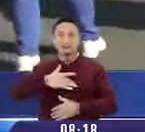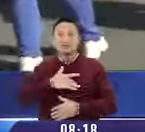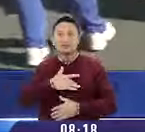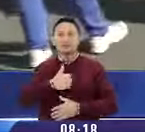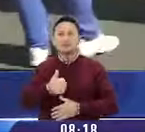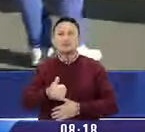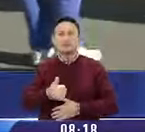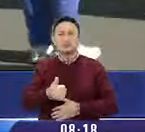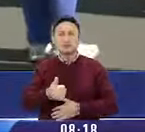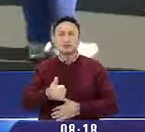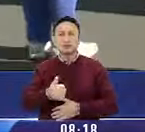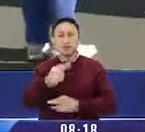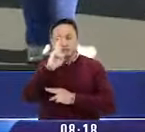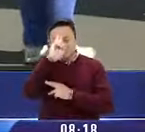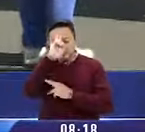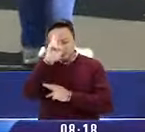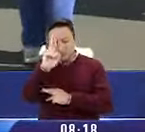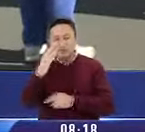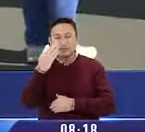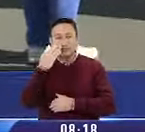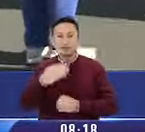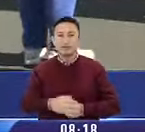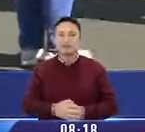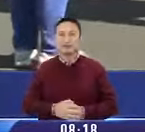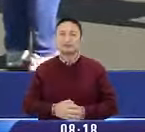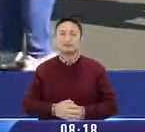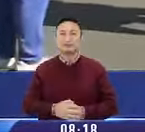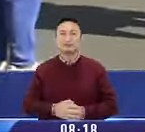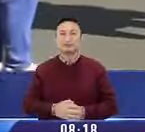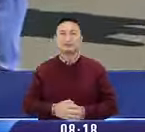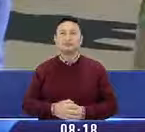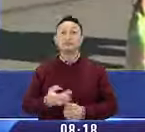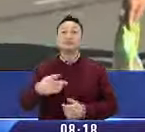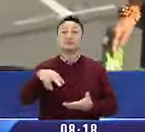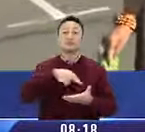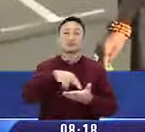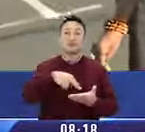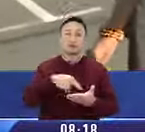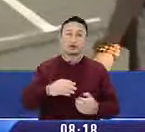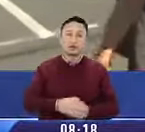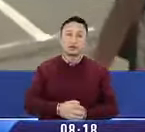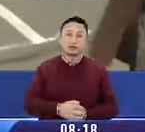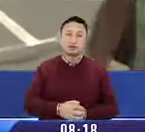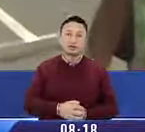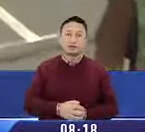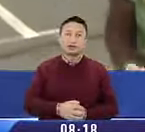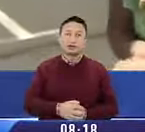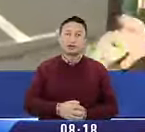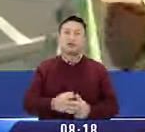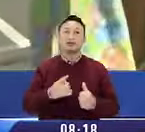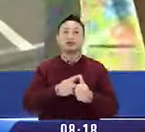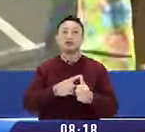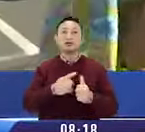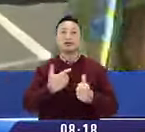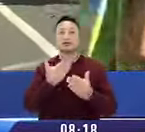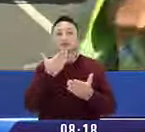homenaje que le hacen a las madres de aquí a ustedes con esta serenata, con la bailoterapia? Primero dándole gracias a Dios porque